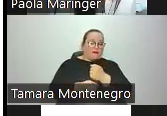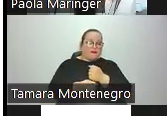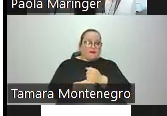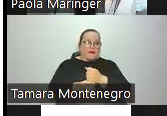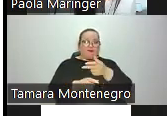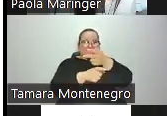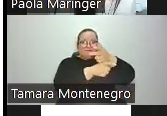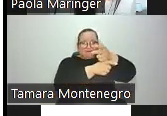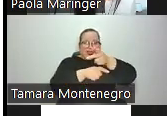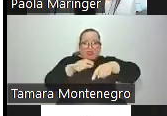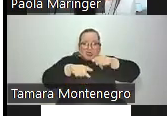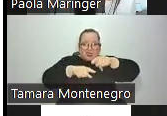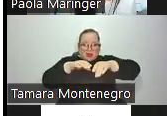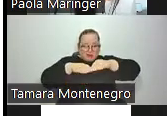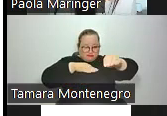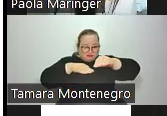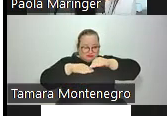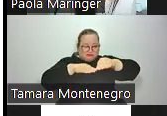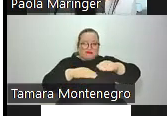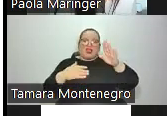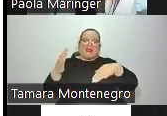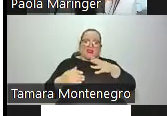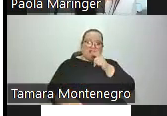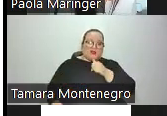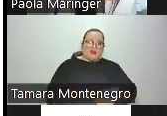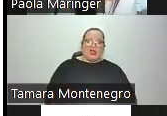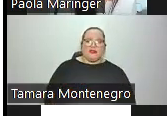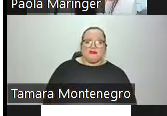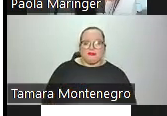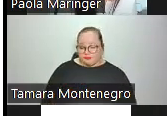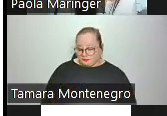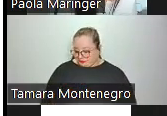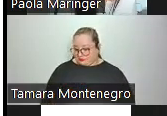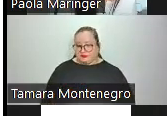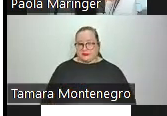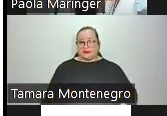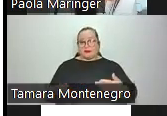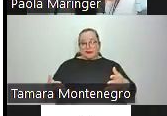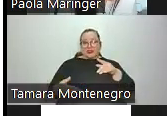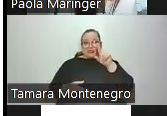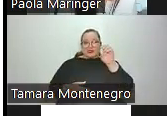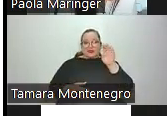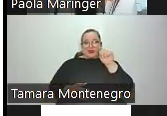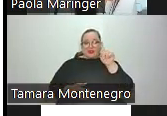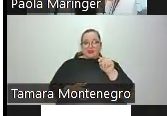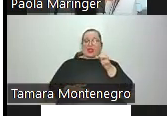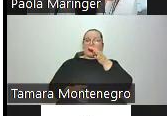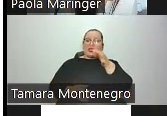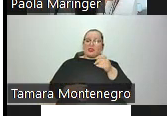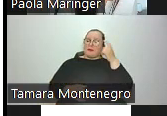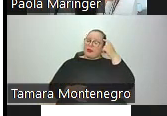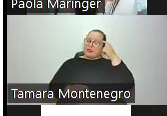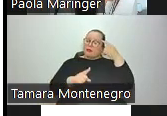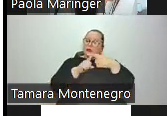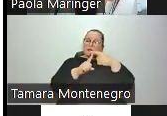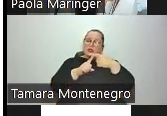buscando. Sí, a veces también pasa por eso, Paola, como el contexto, ¿cierto? Y Sebastián nos dice, pensar en positivo, tener fe, tener una